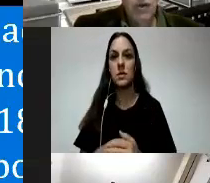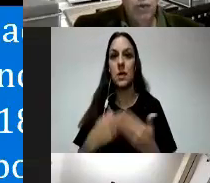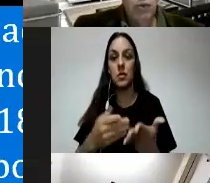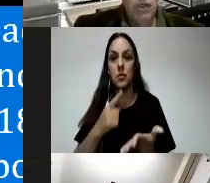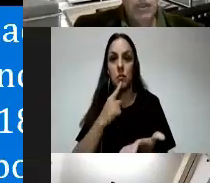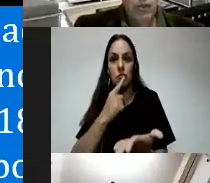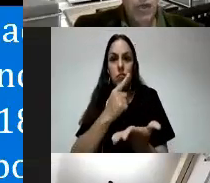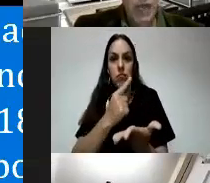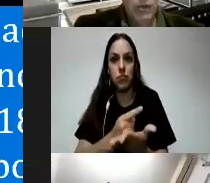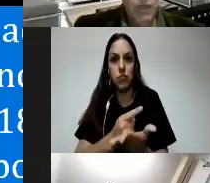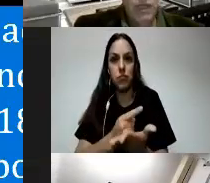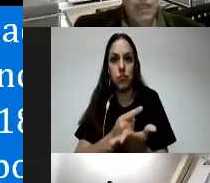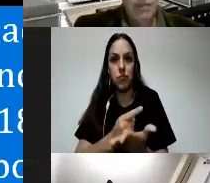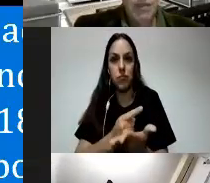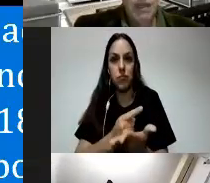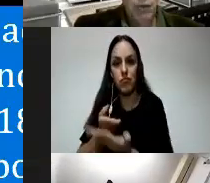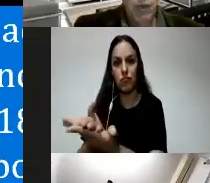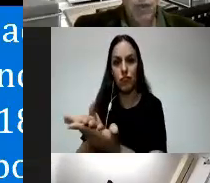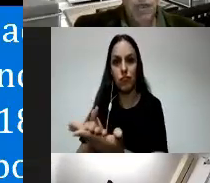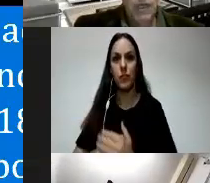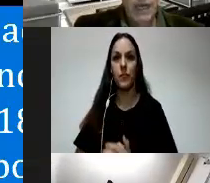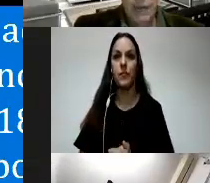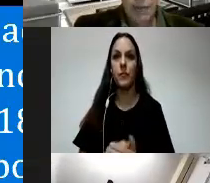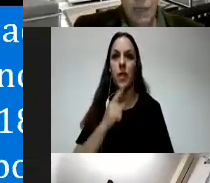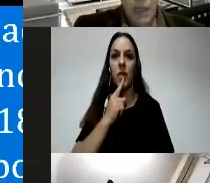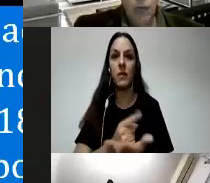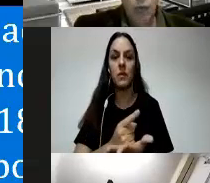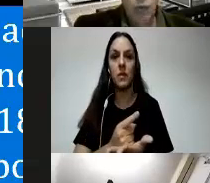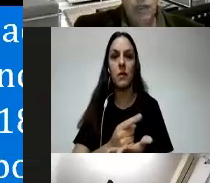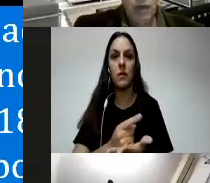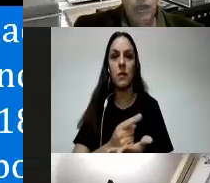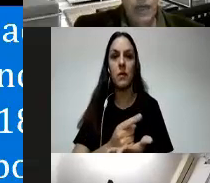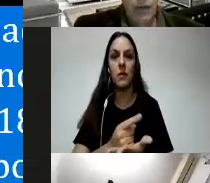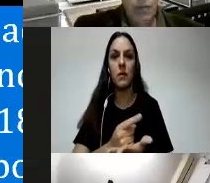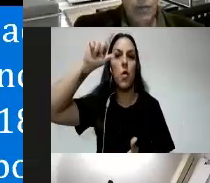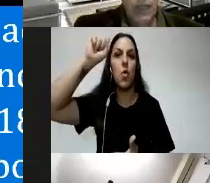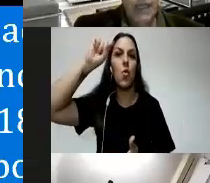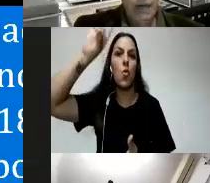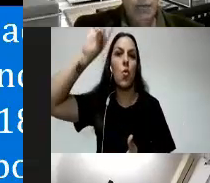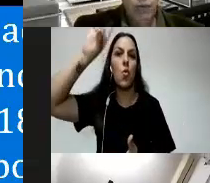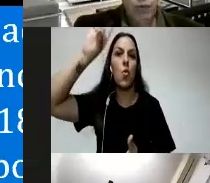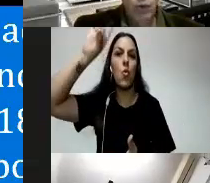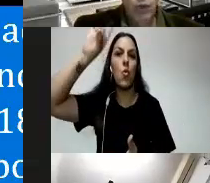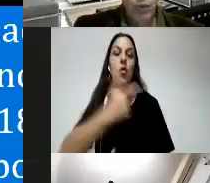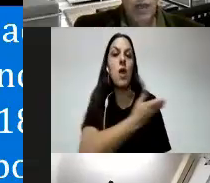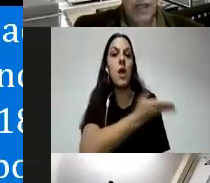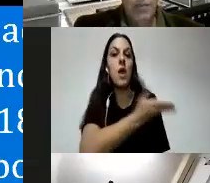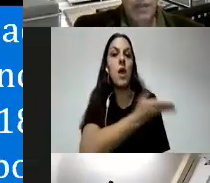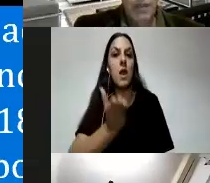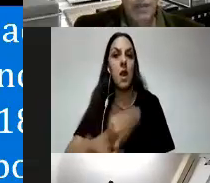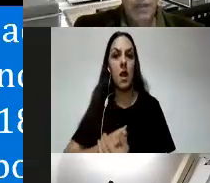en los recursos extraordinarios. Dictamen del Procurador General, recurso extraordinario, y en el punto 1,